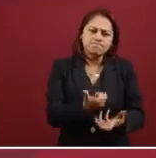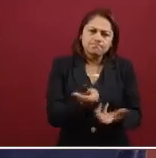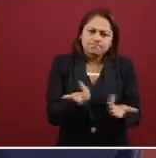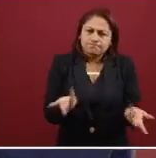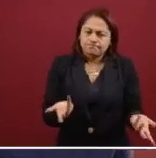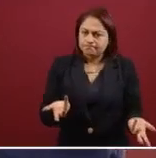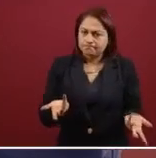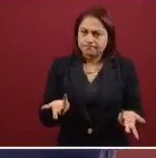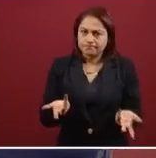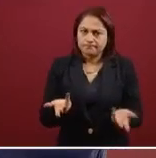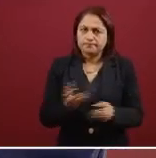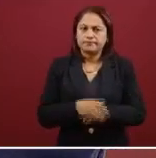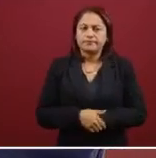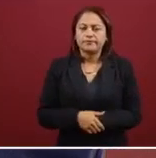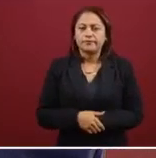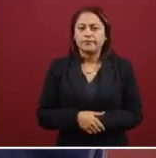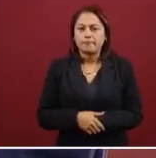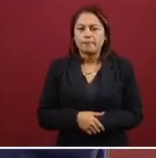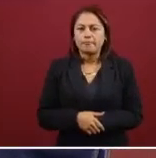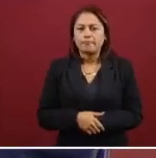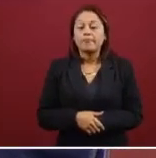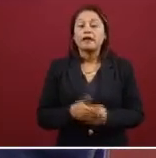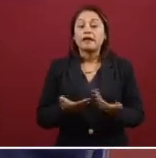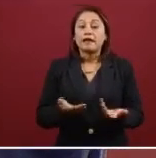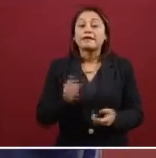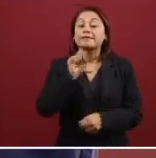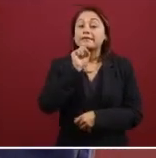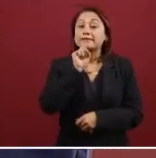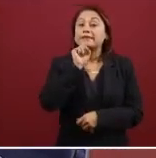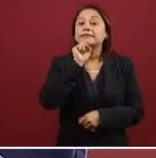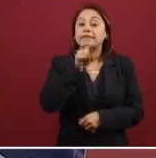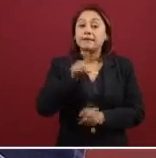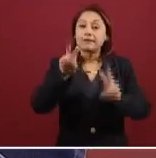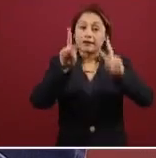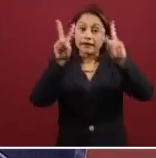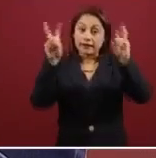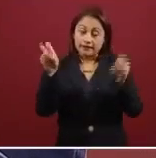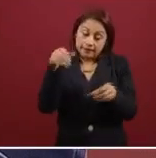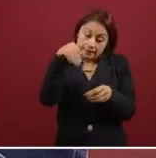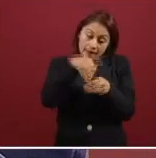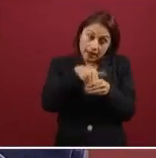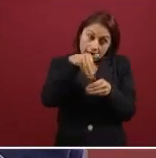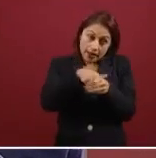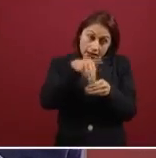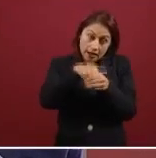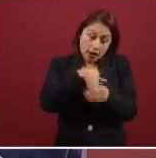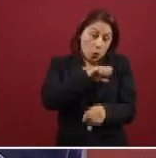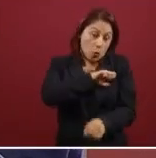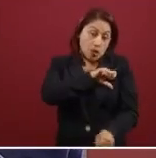y la caja de ahorro especial para los altos funcionarios públicos,